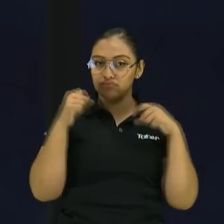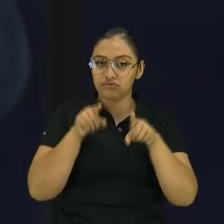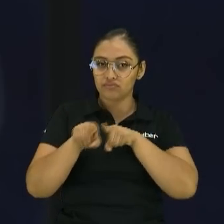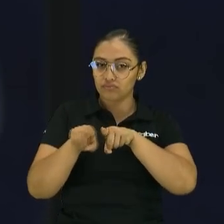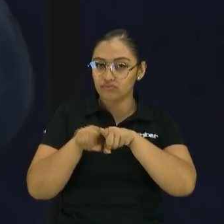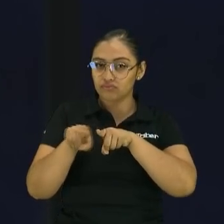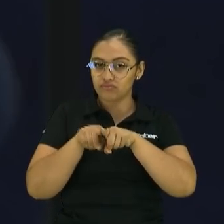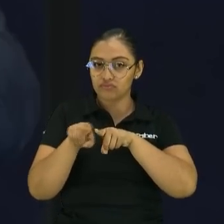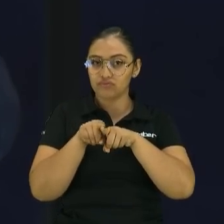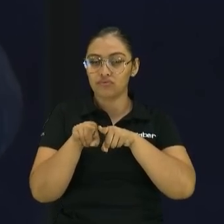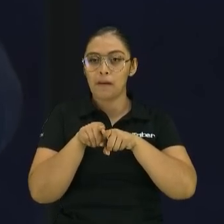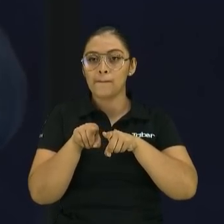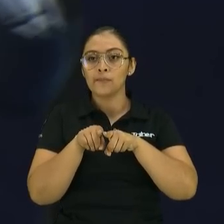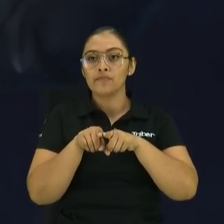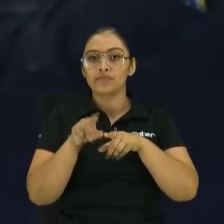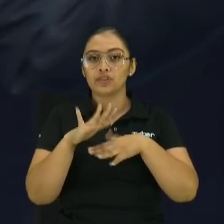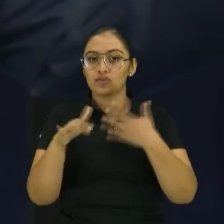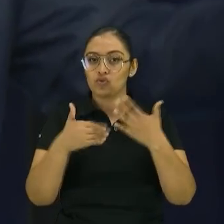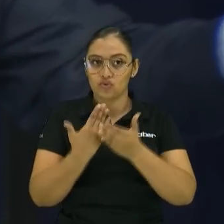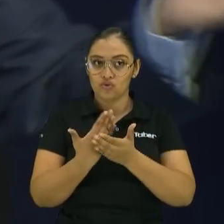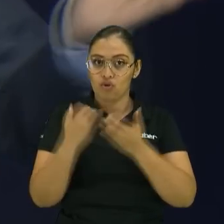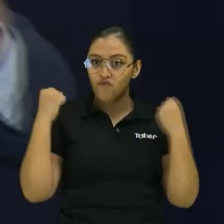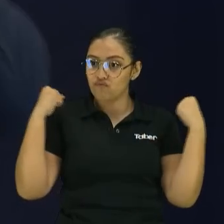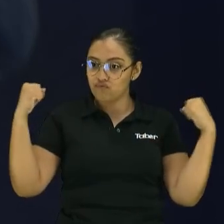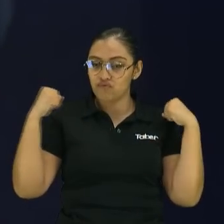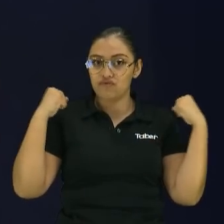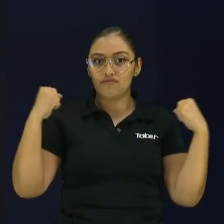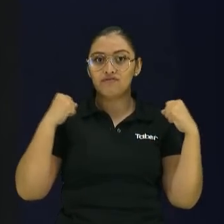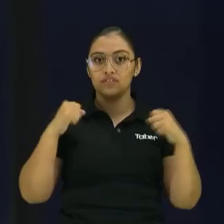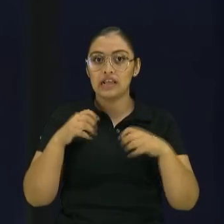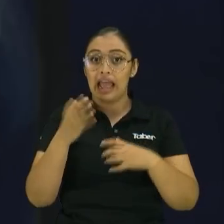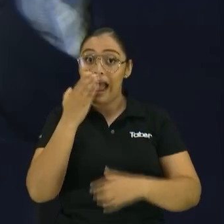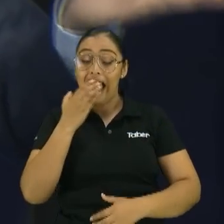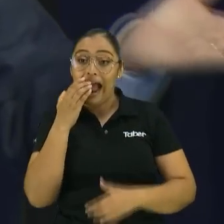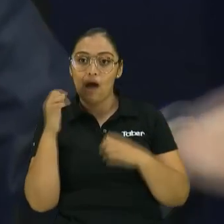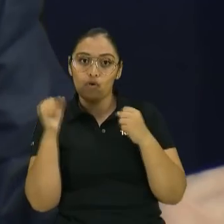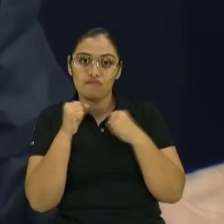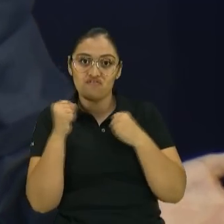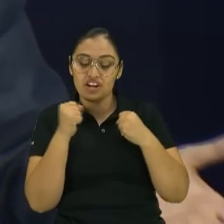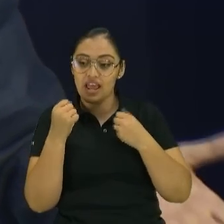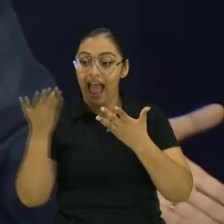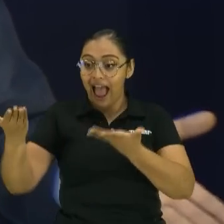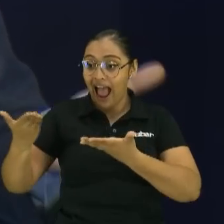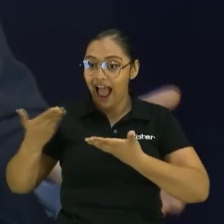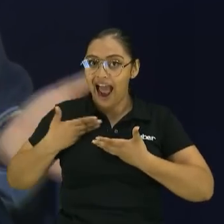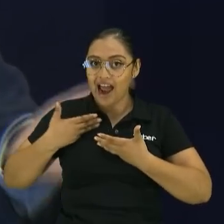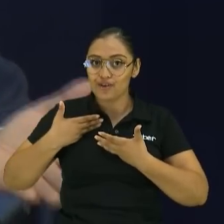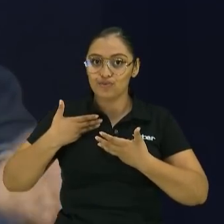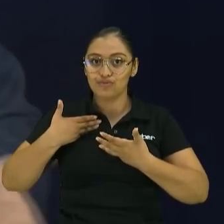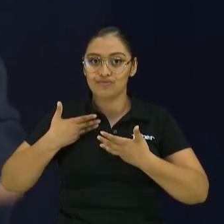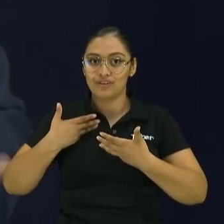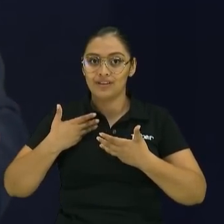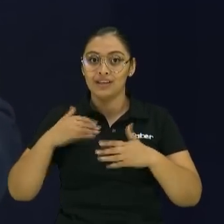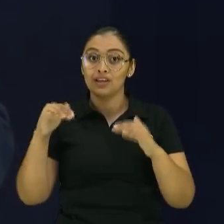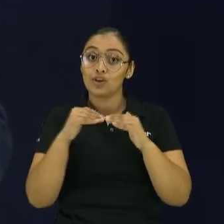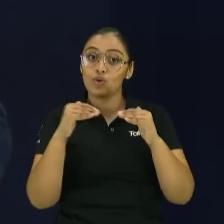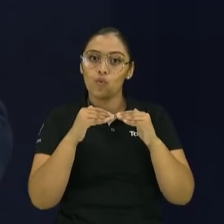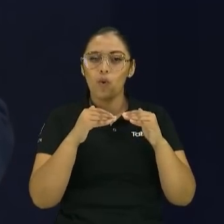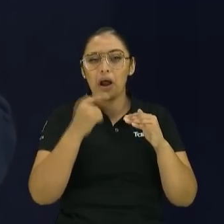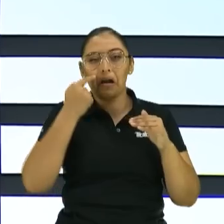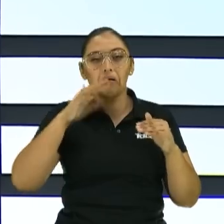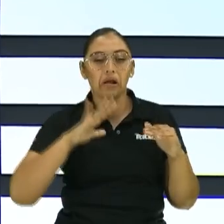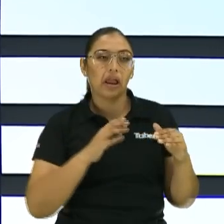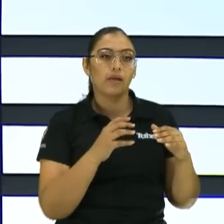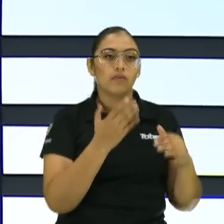sus músculos su piel todo cambia el agua caliente sirve para cocinar para la sopita marucha Amén para esas cosas importantes